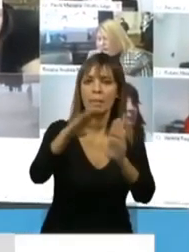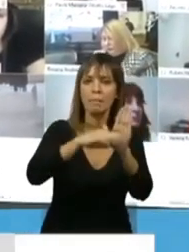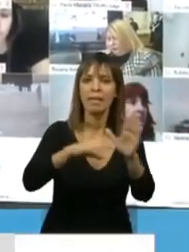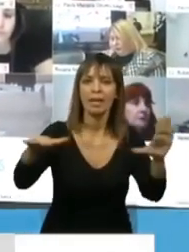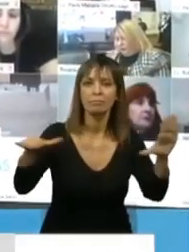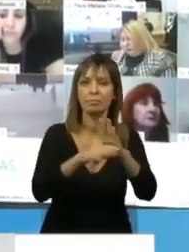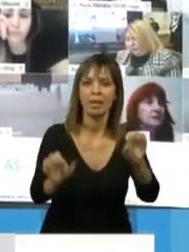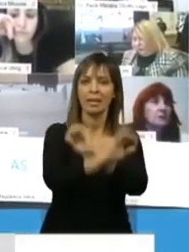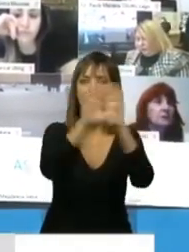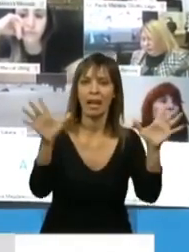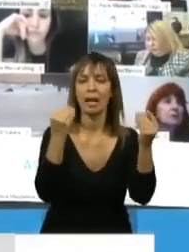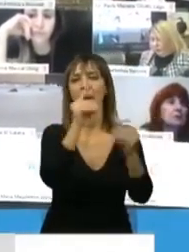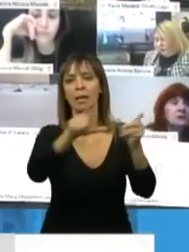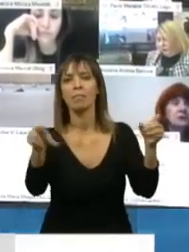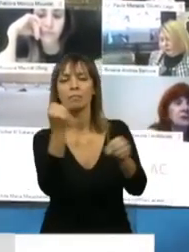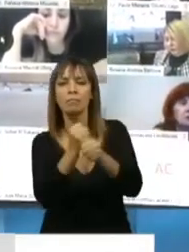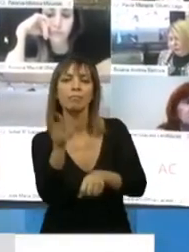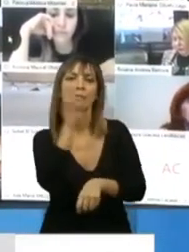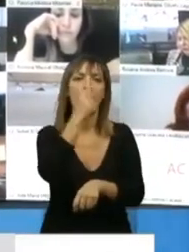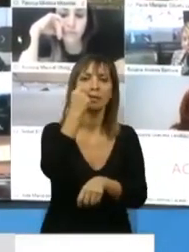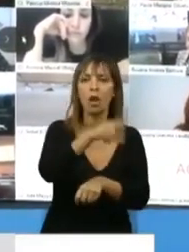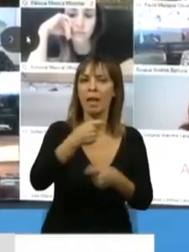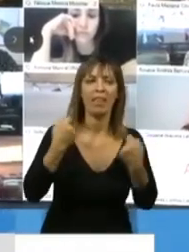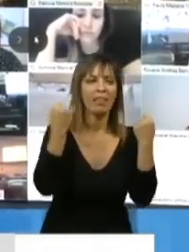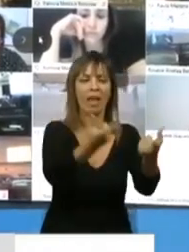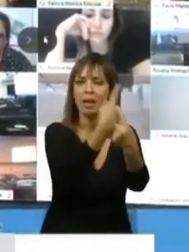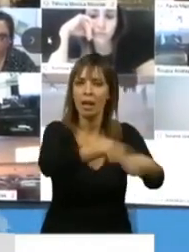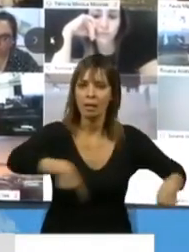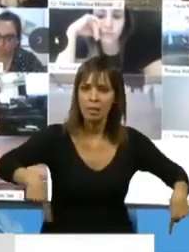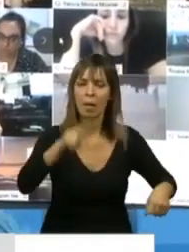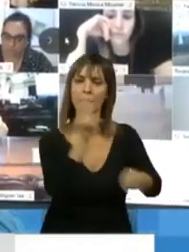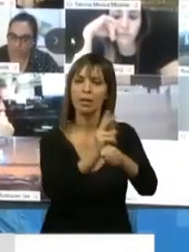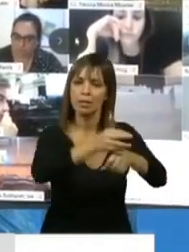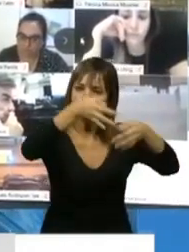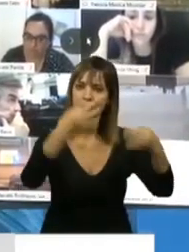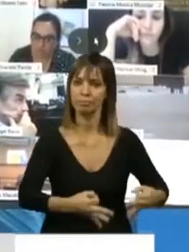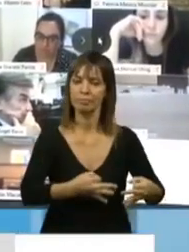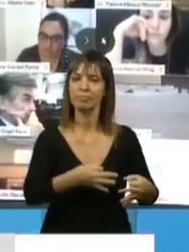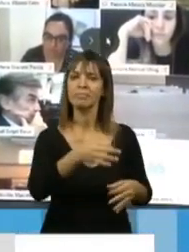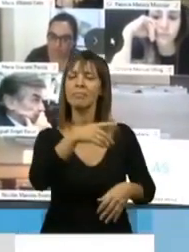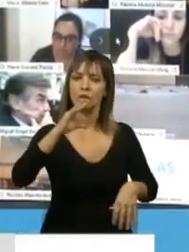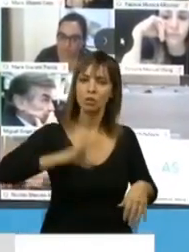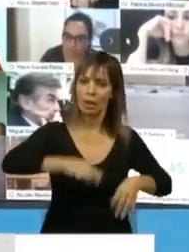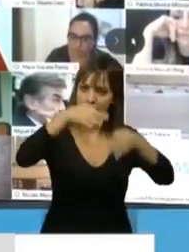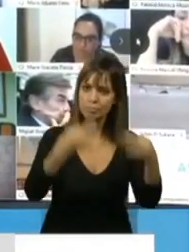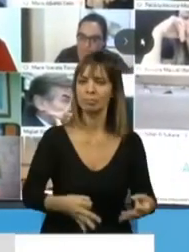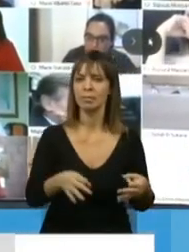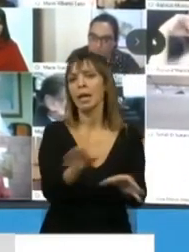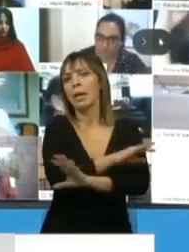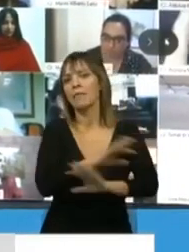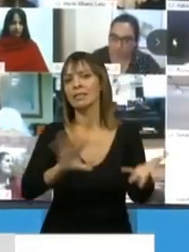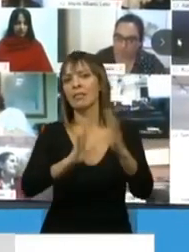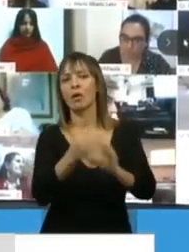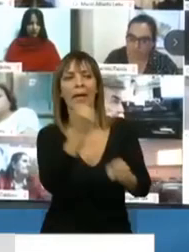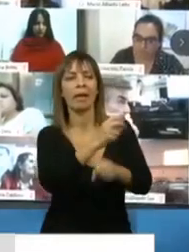para que las trabajadoras y los trabajadores de la salud tengan los elementos de protección personal y tengan un salario que corresponda y se termine la